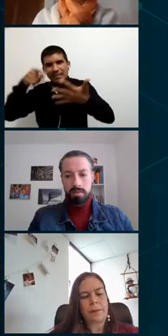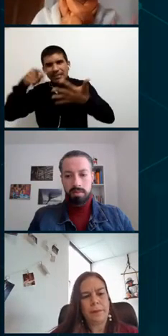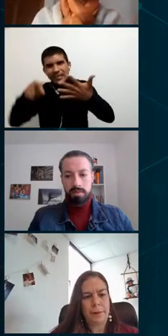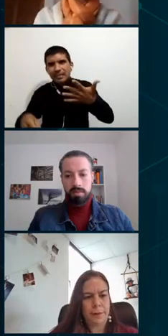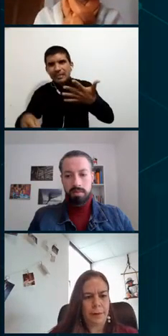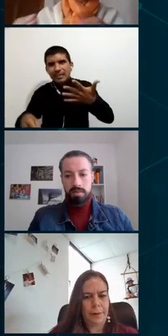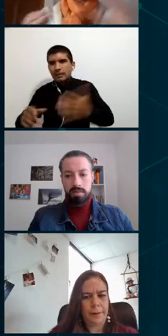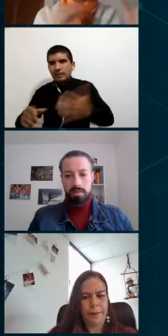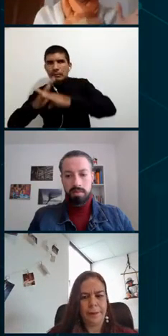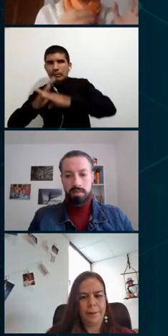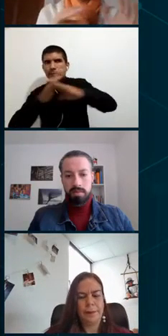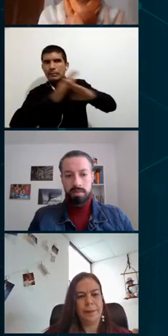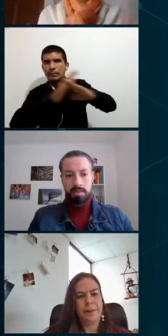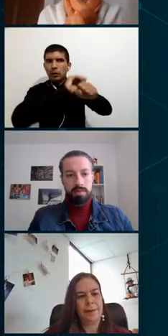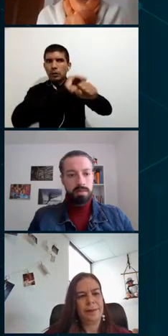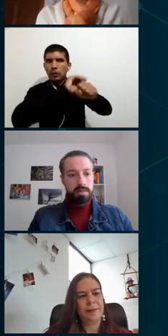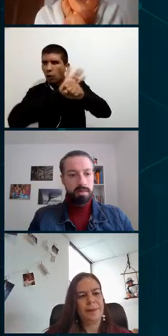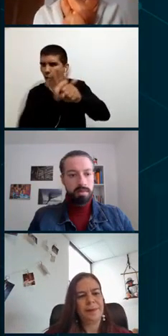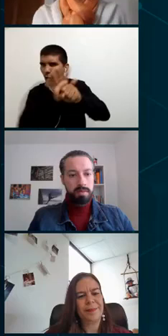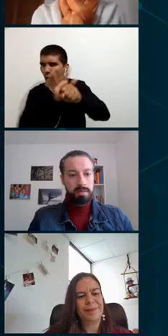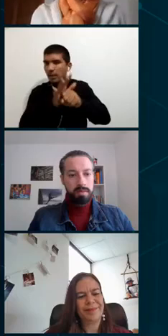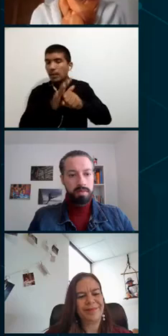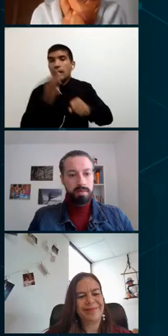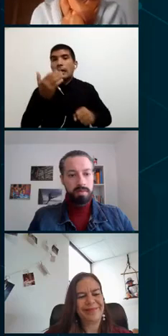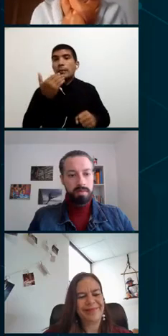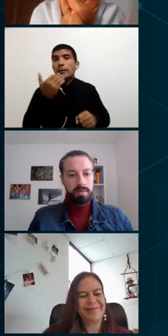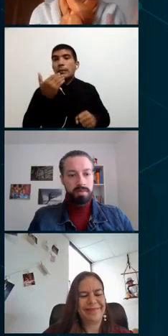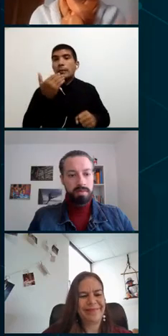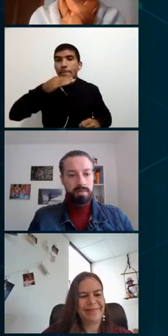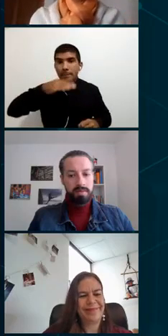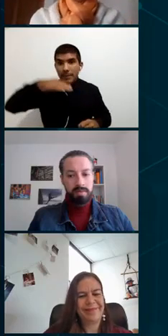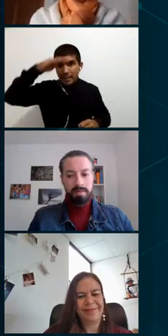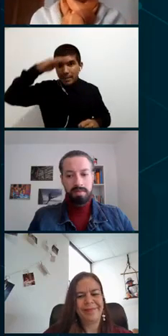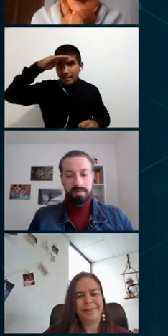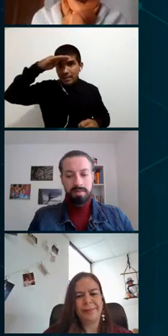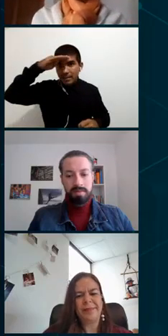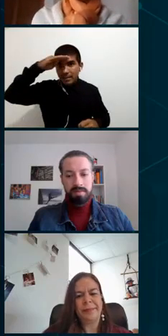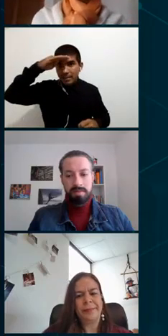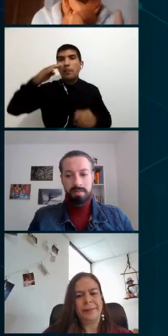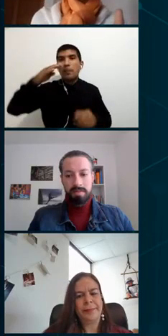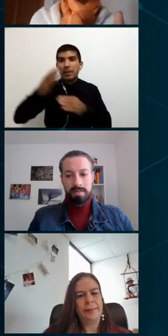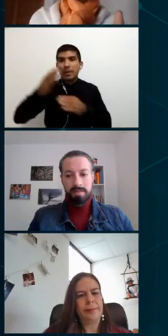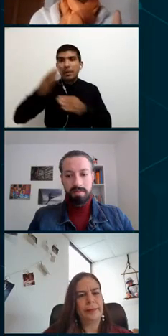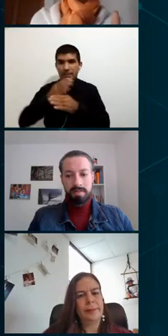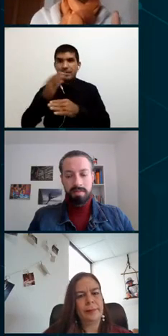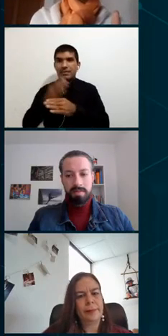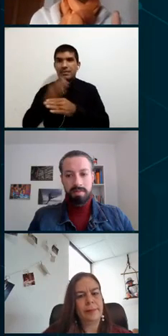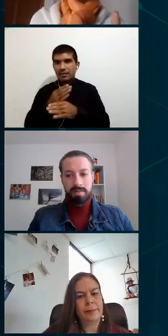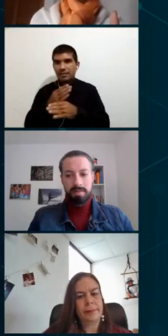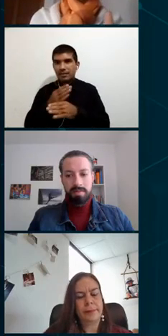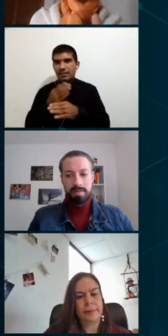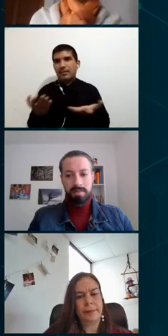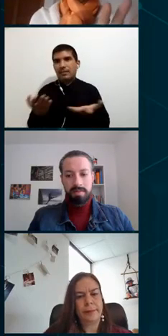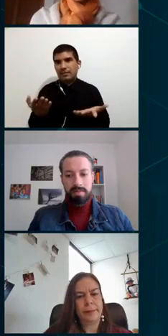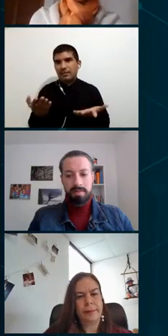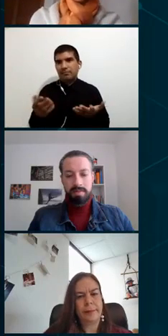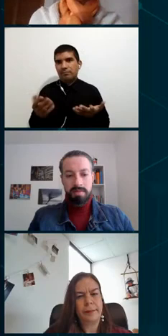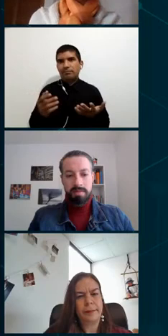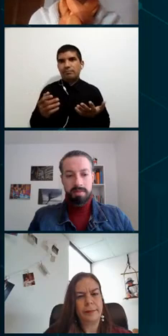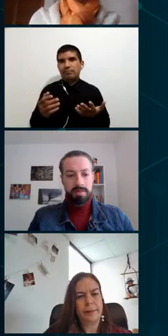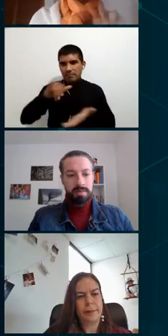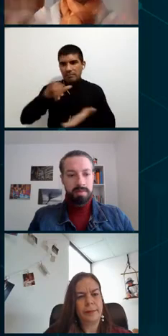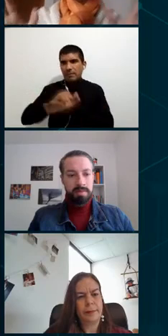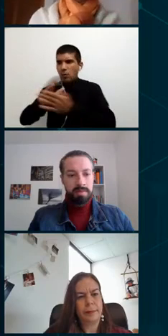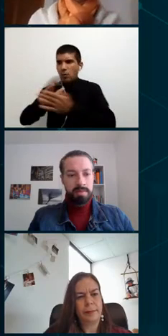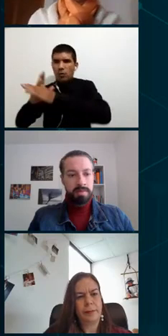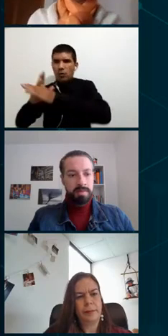todos, pues bueno, yo soy de Bucaramanga, pero estoy más apaisada que quién sabe qué. Entonces, igual